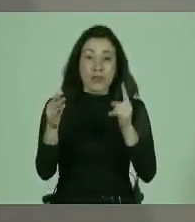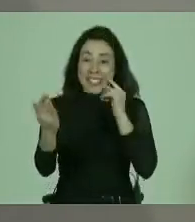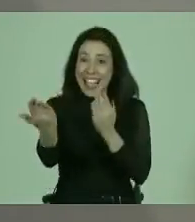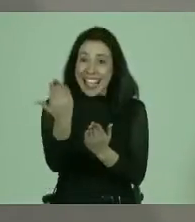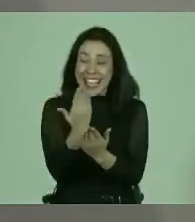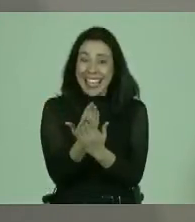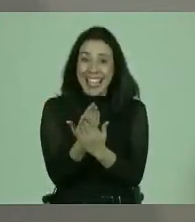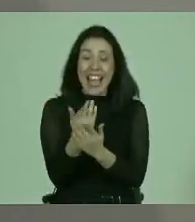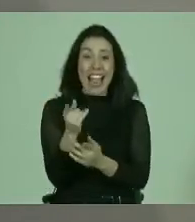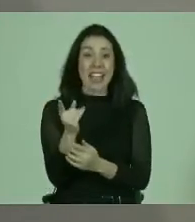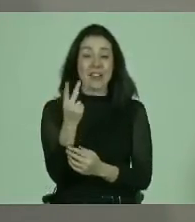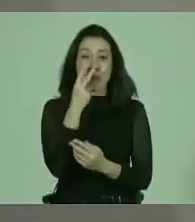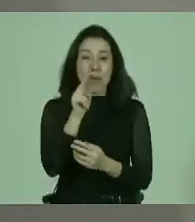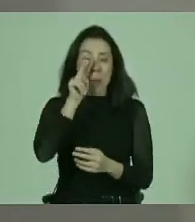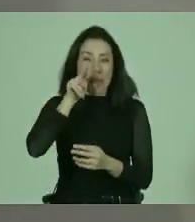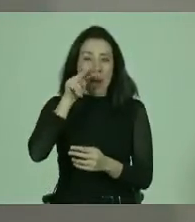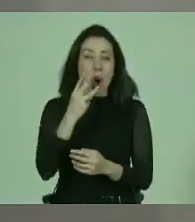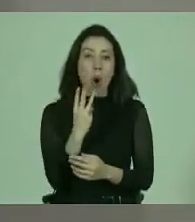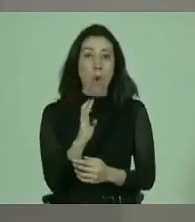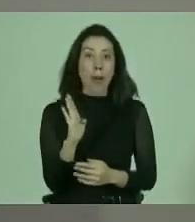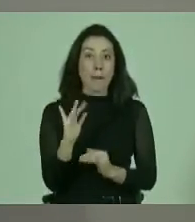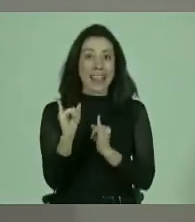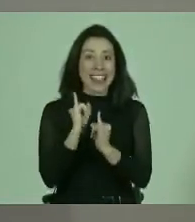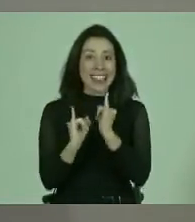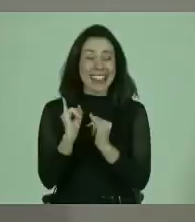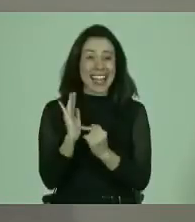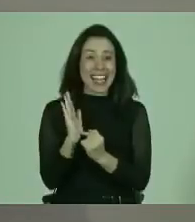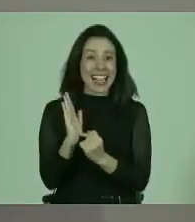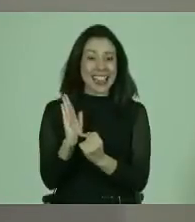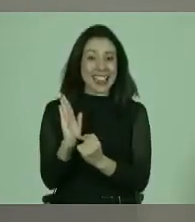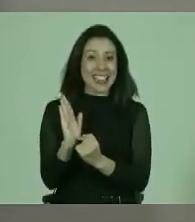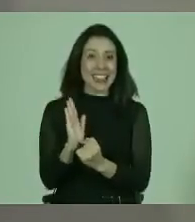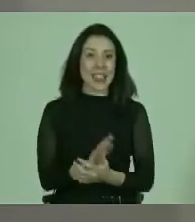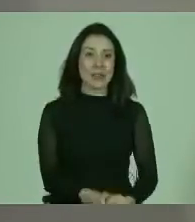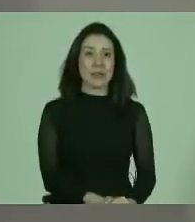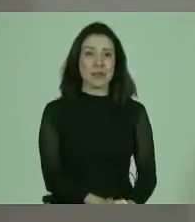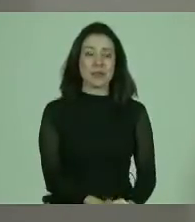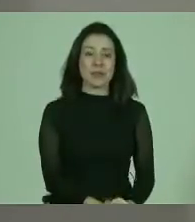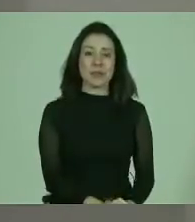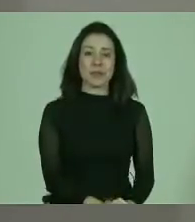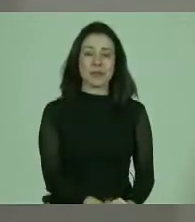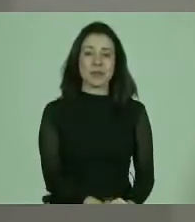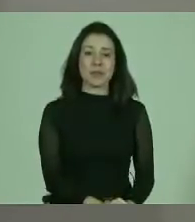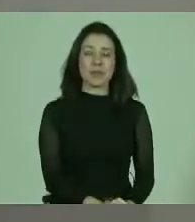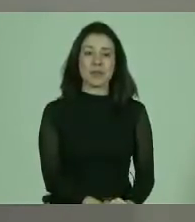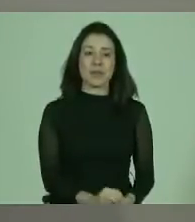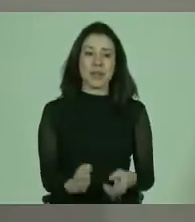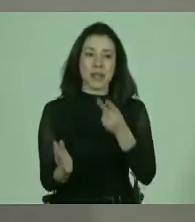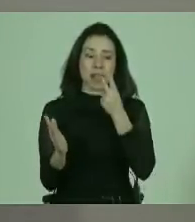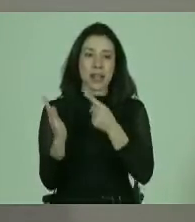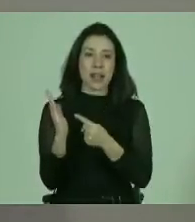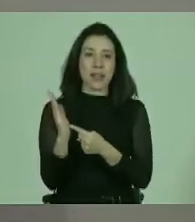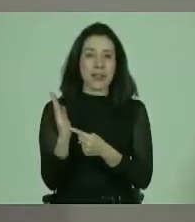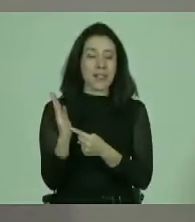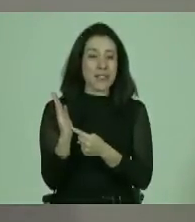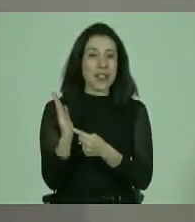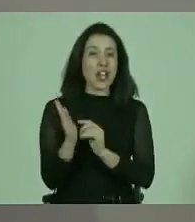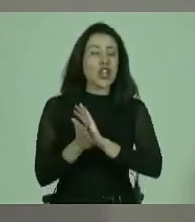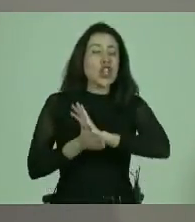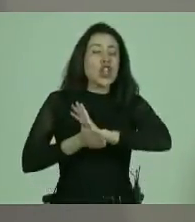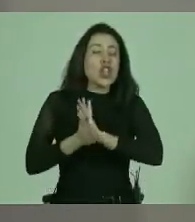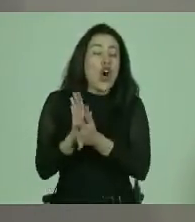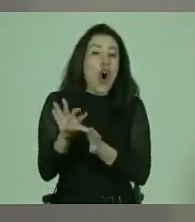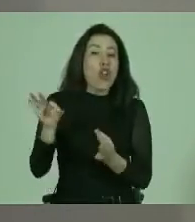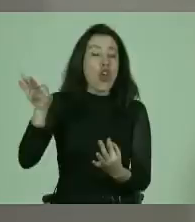en esa página web en la que encontrarán no sólo ese sino todos los demás